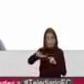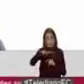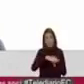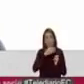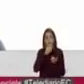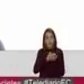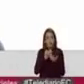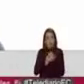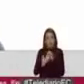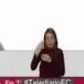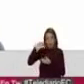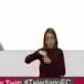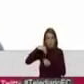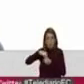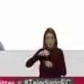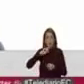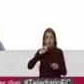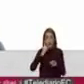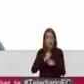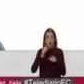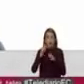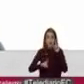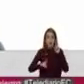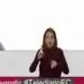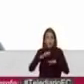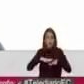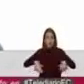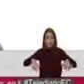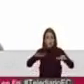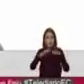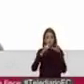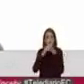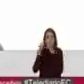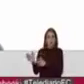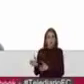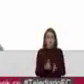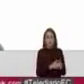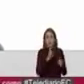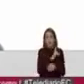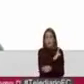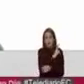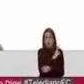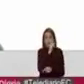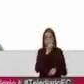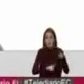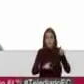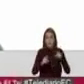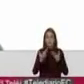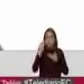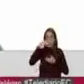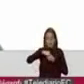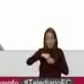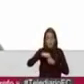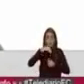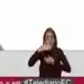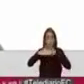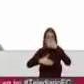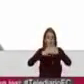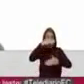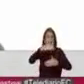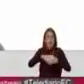ingresos no se puede gastar, y una lógica legal. Ajá. En el caso de las transferencias de las universidades, las asignaciones dependen de la recaudación de IVA y